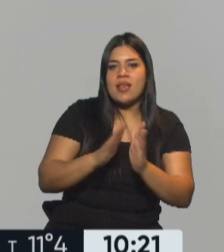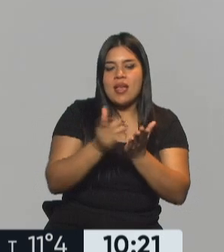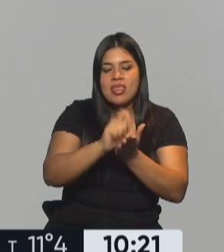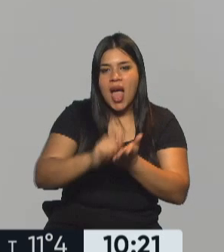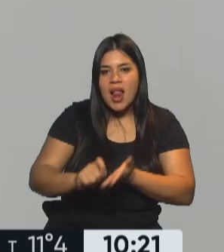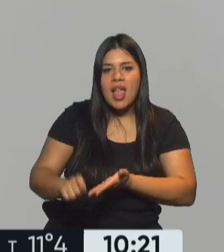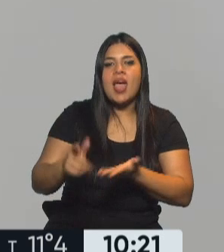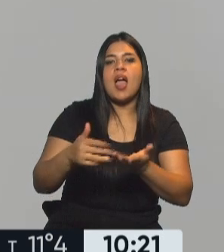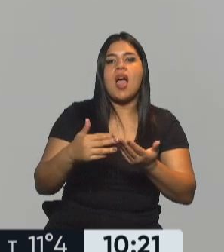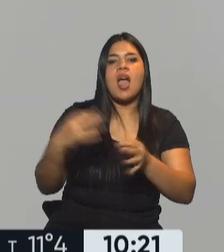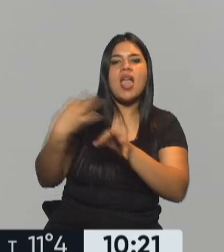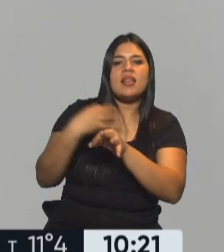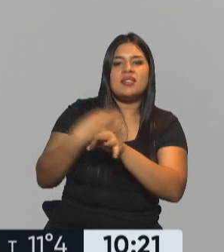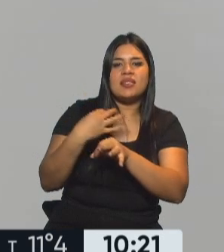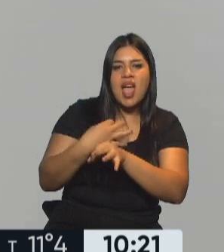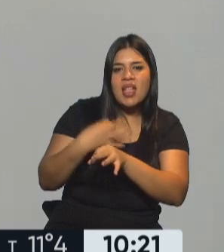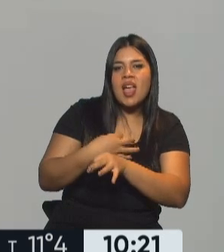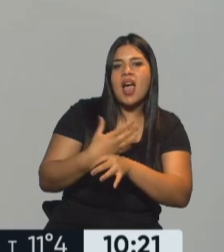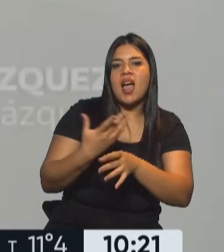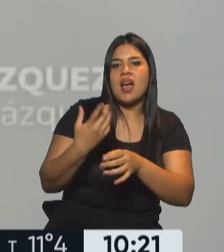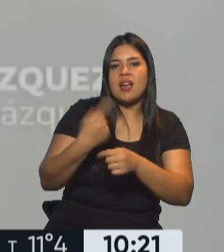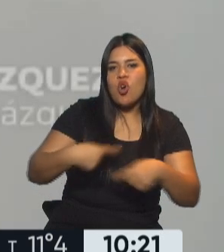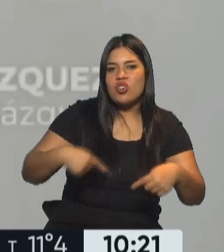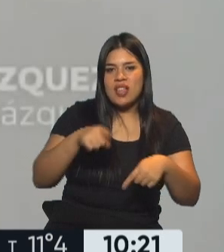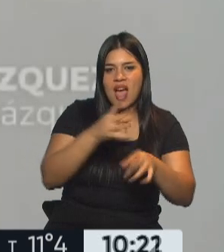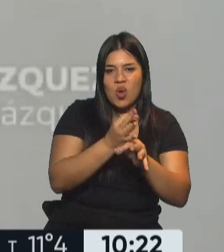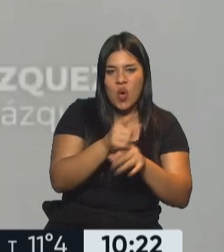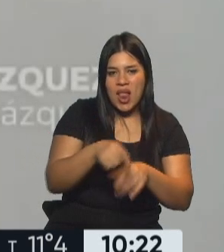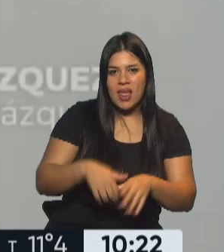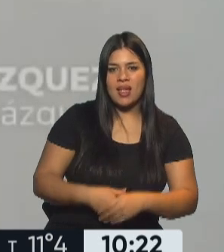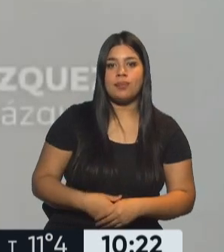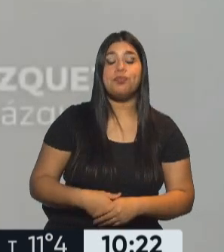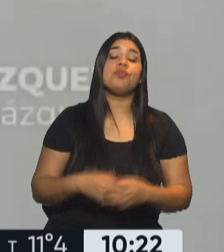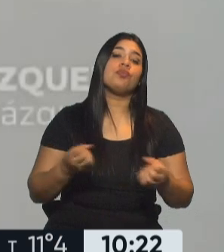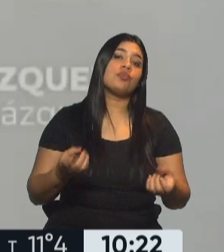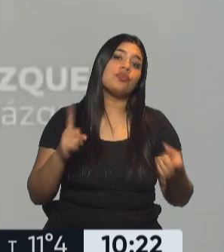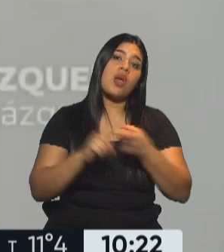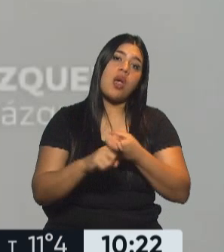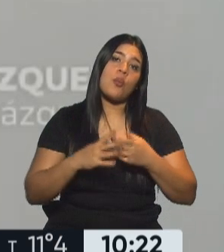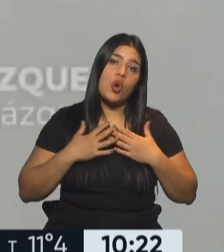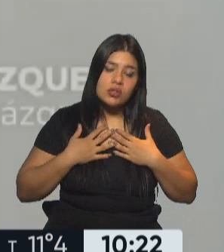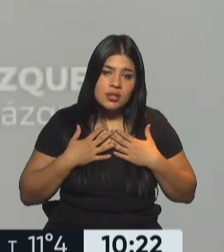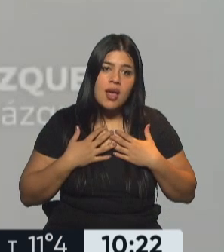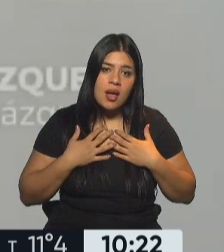me enseñaba las tablas, era un papá presente. Bueno, mi mujer era